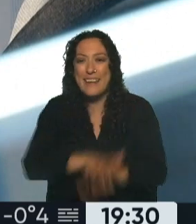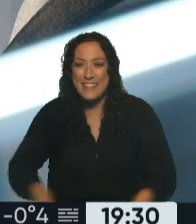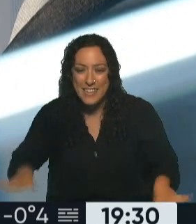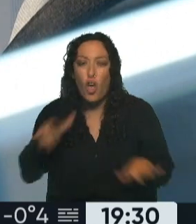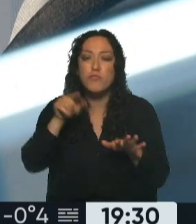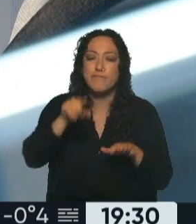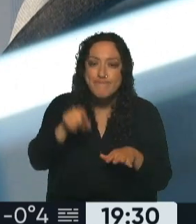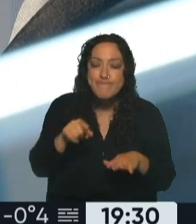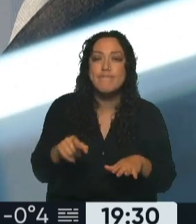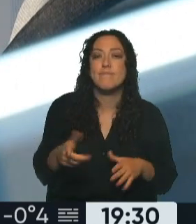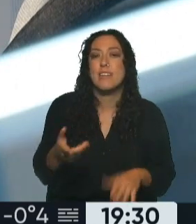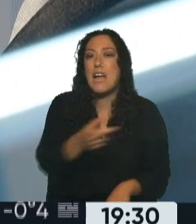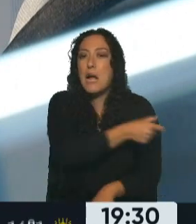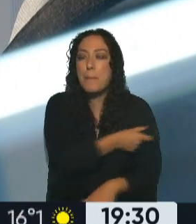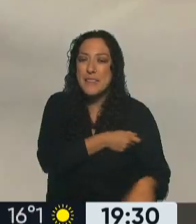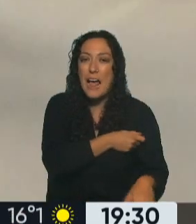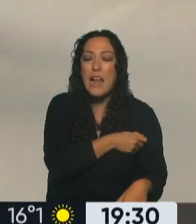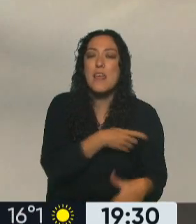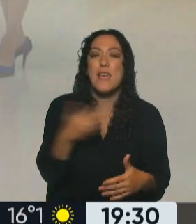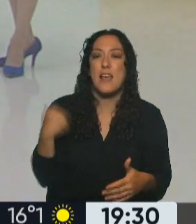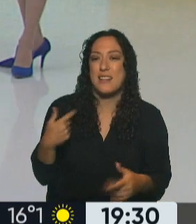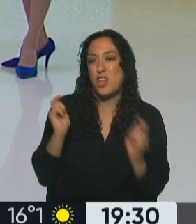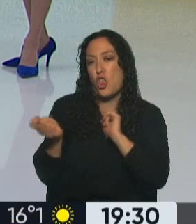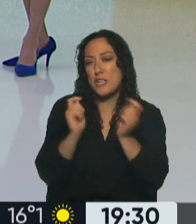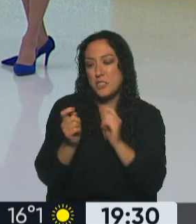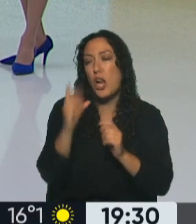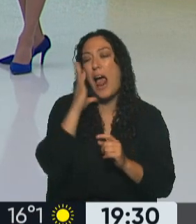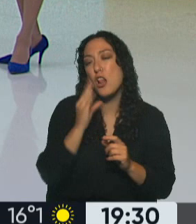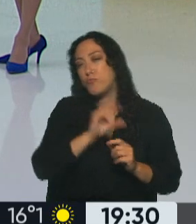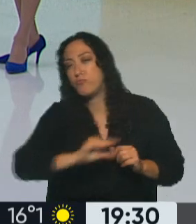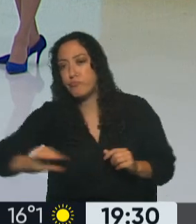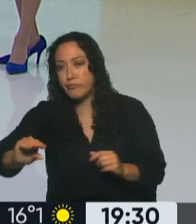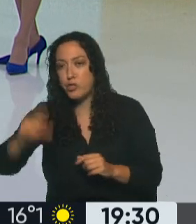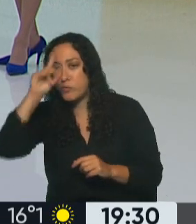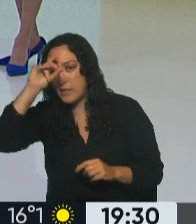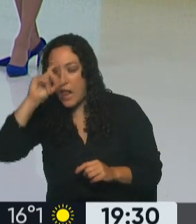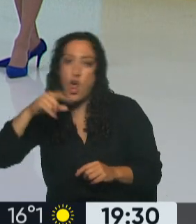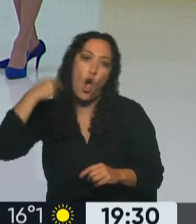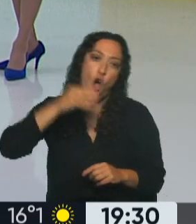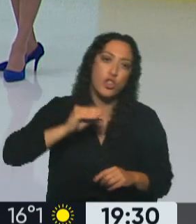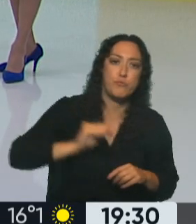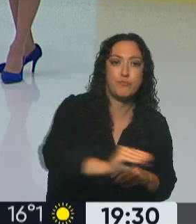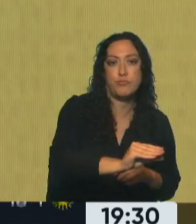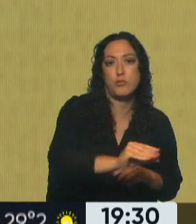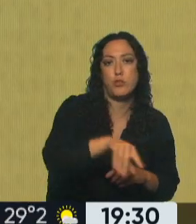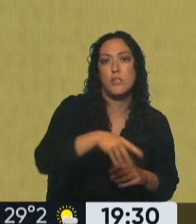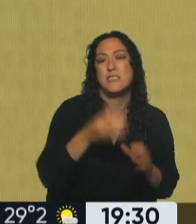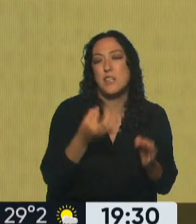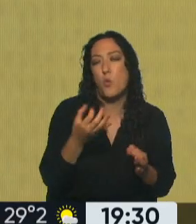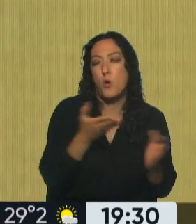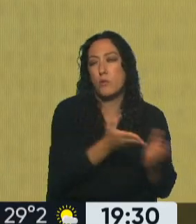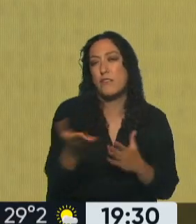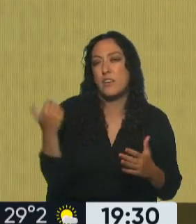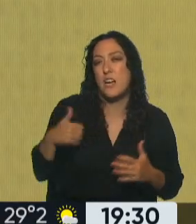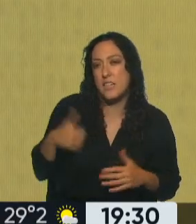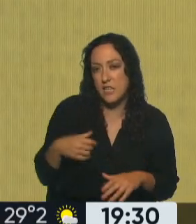hace el capitán argentino. Así que una parte irá allí, la otra seguramente a una entidad benéfica de la